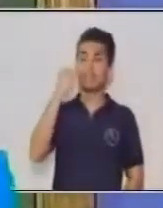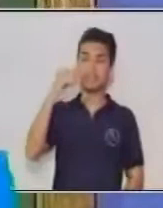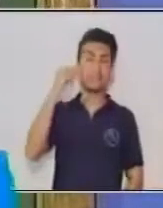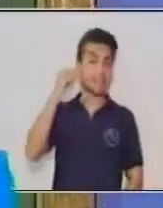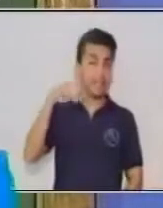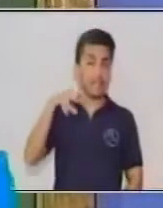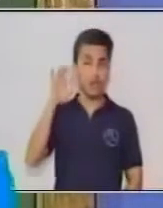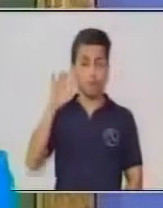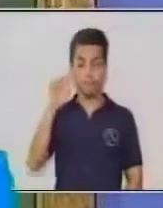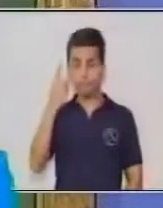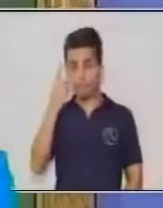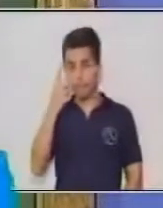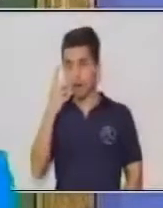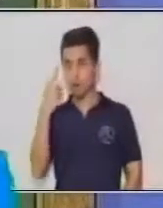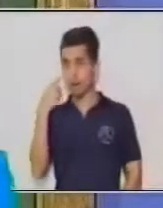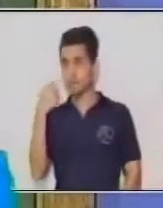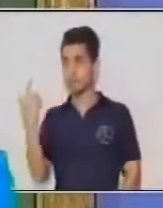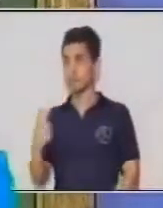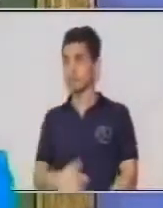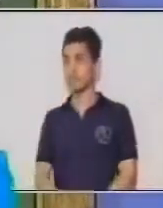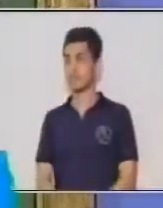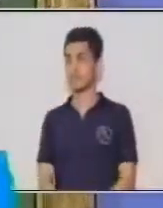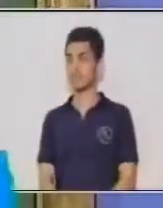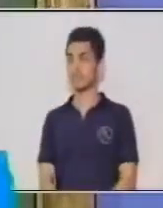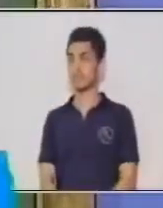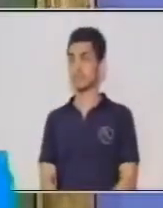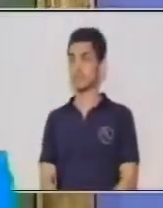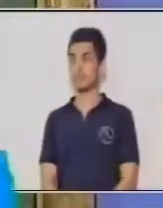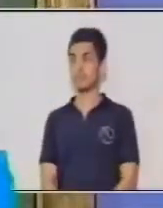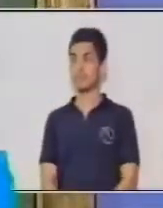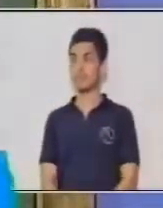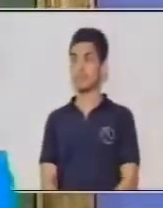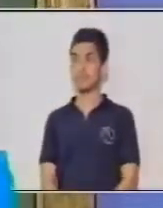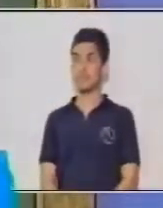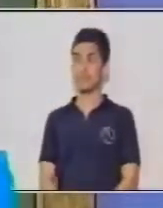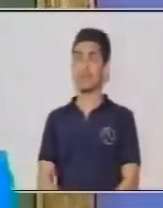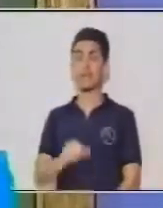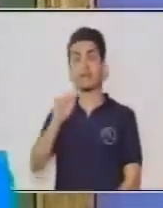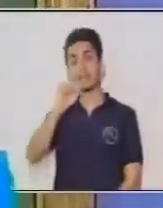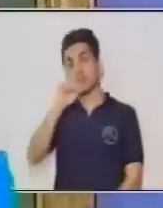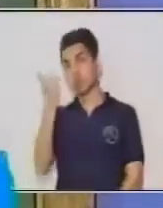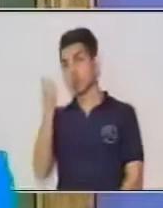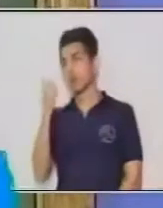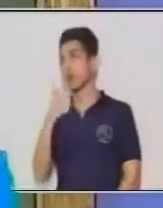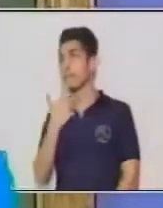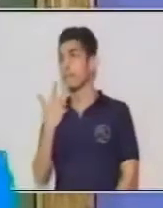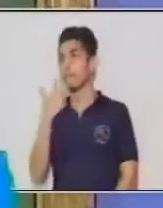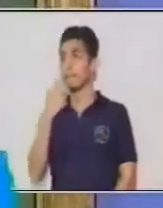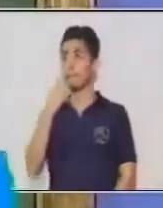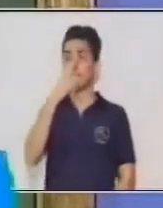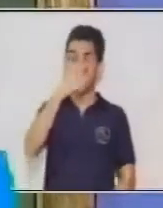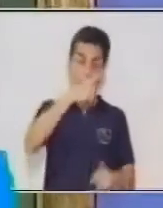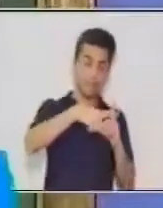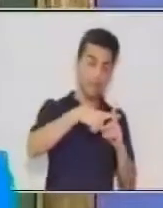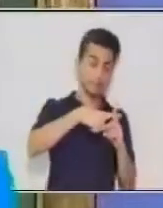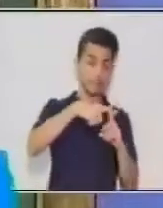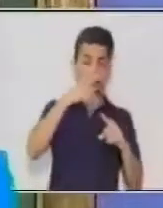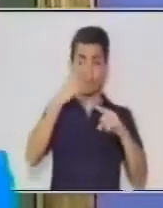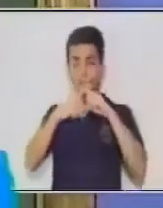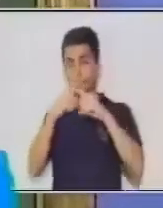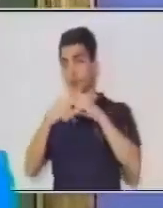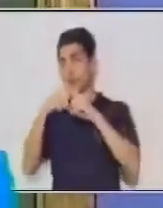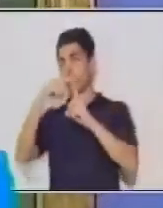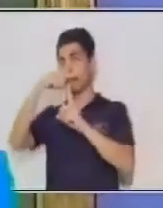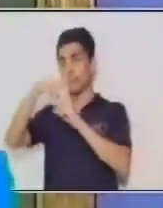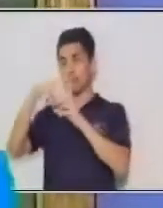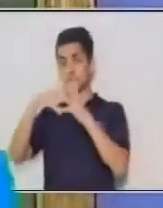Y vamos a tener dos binomios, ¿verdad? El primero va a tener signo positivo y el segundo hay que multiplicar los dos que están